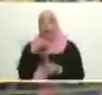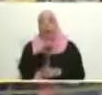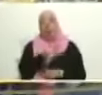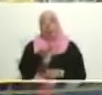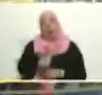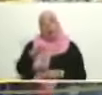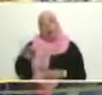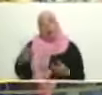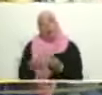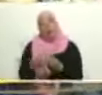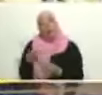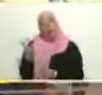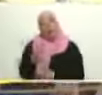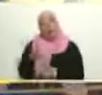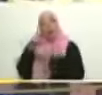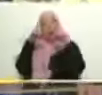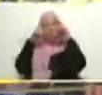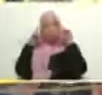con venezolanos.